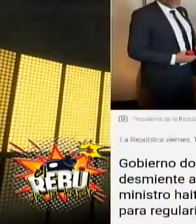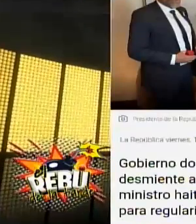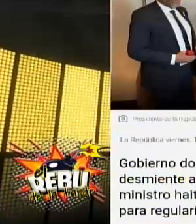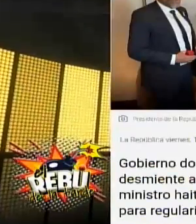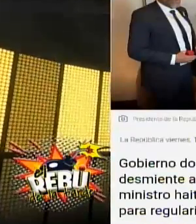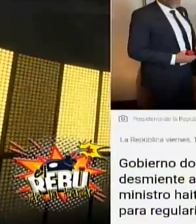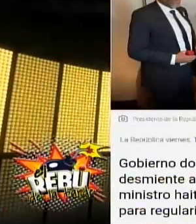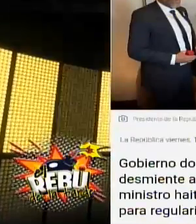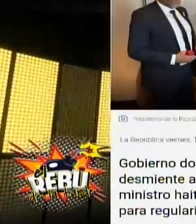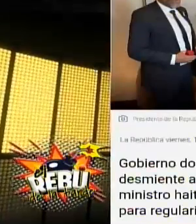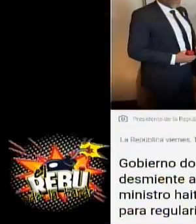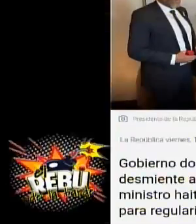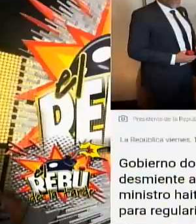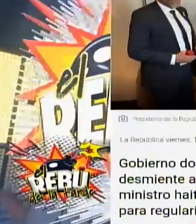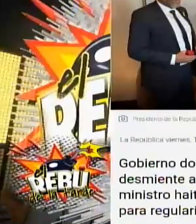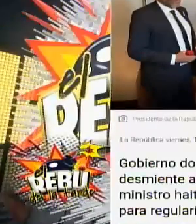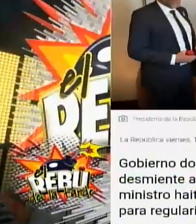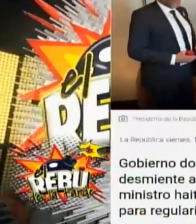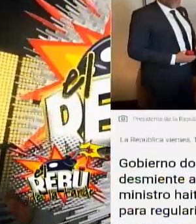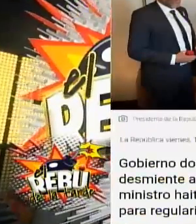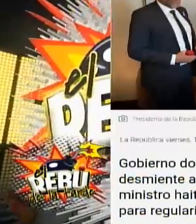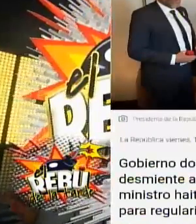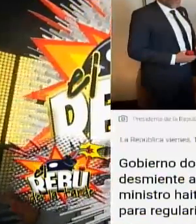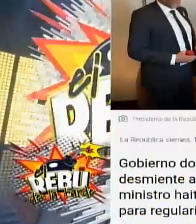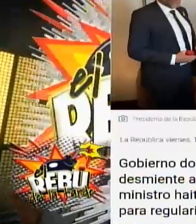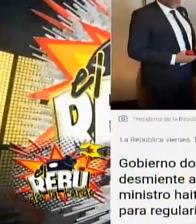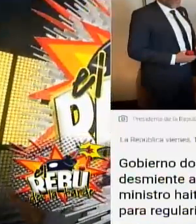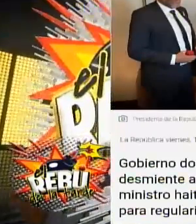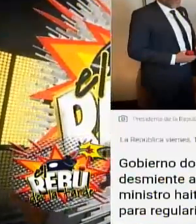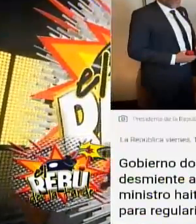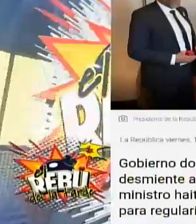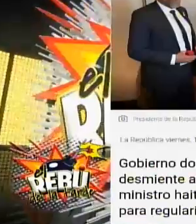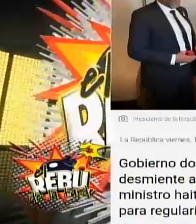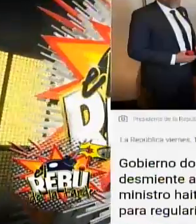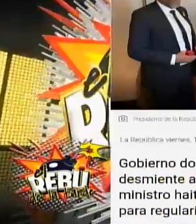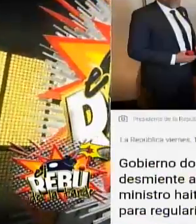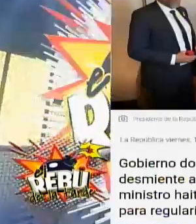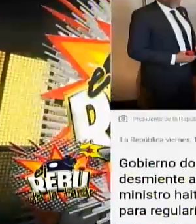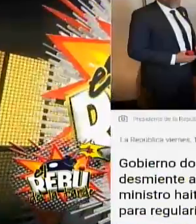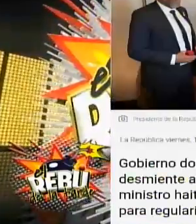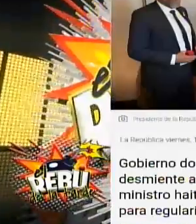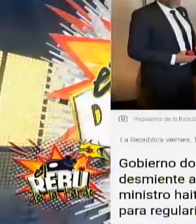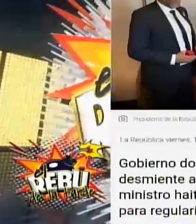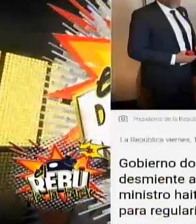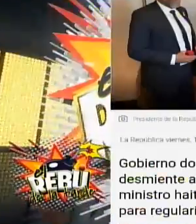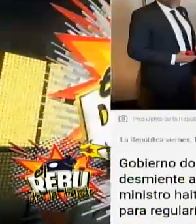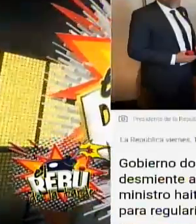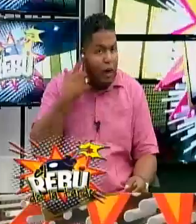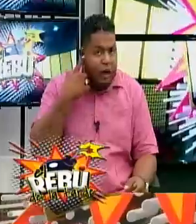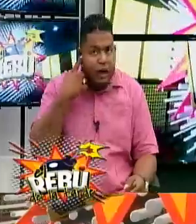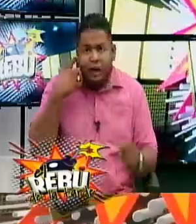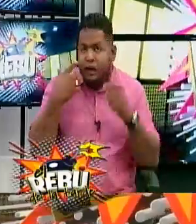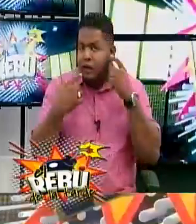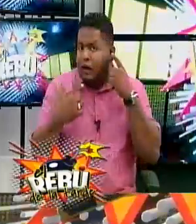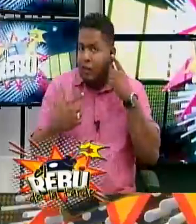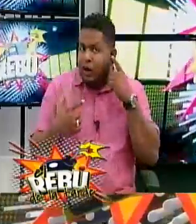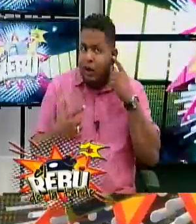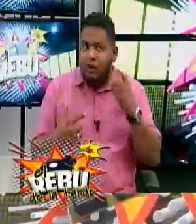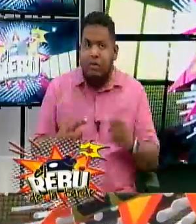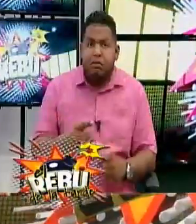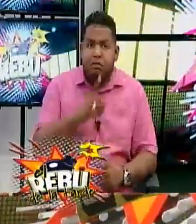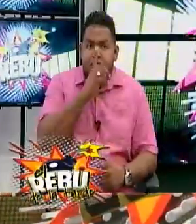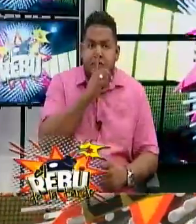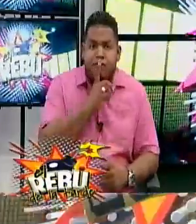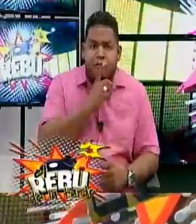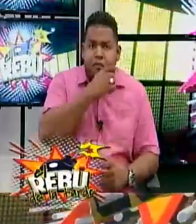veces, ahora también lo ha tratado Luis Abinader, pero tú sabes lo que hace la comunidad internacional. Le entra por aquí, le sale por aquí.